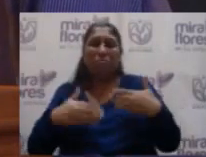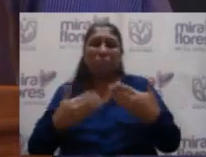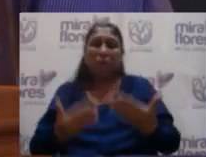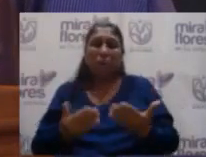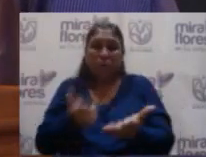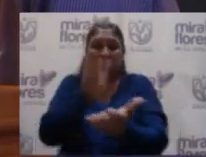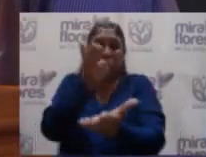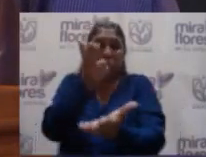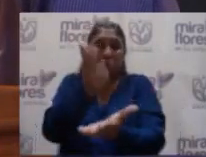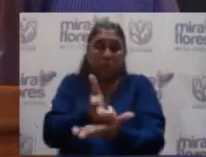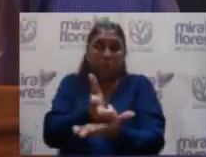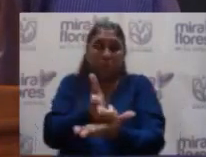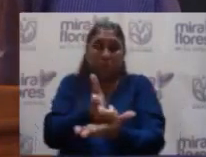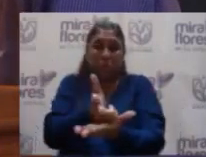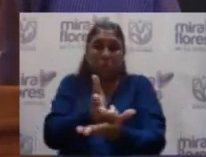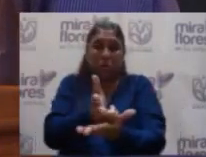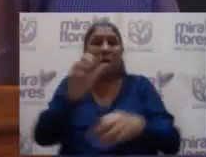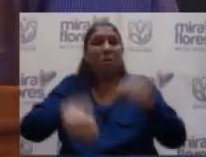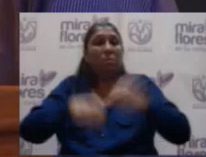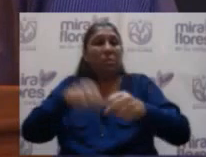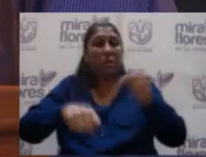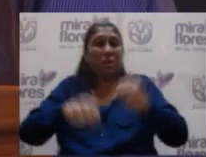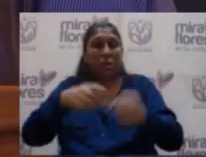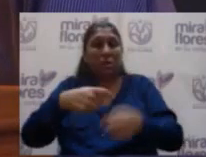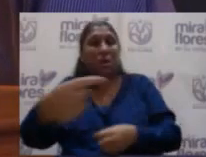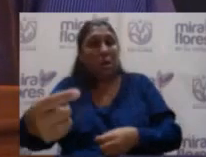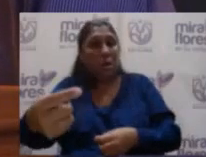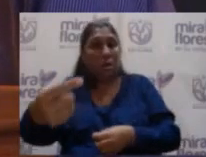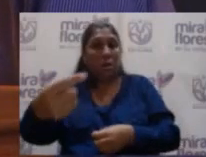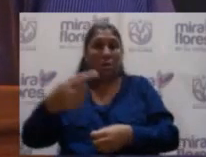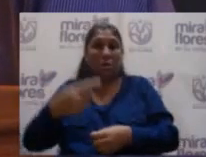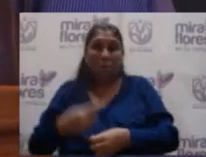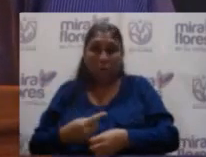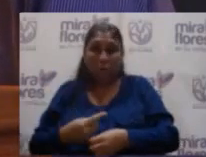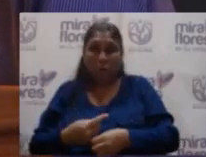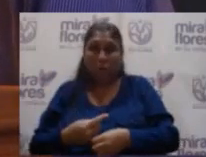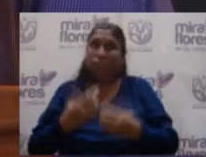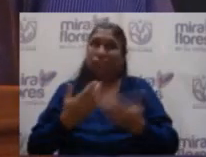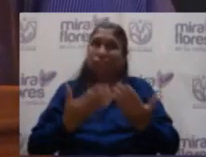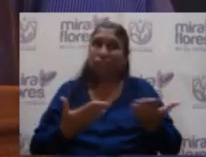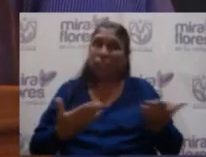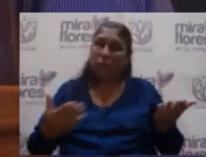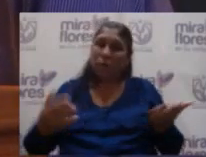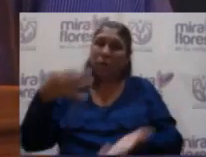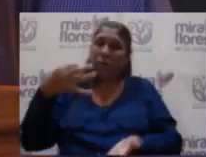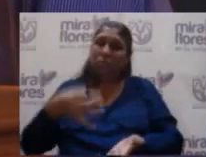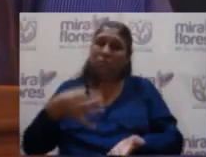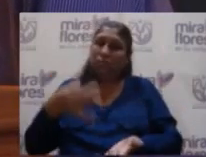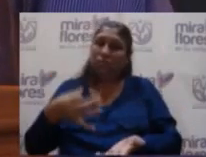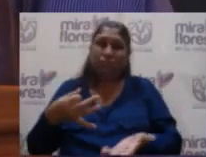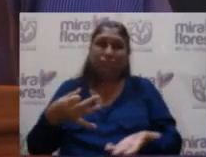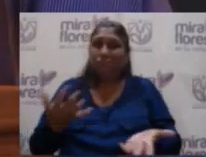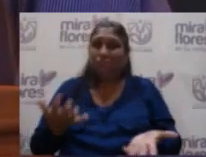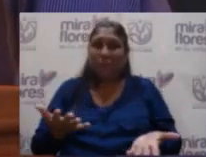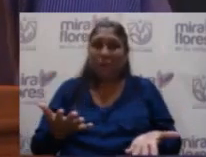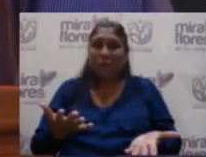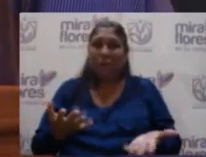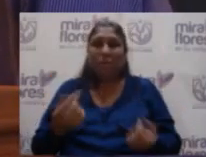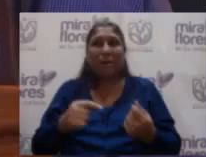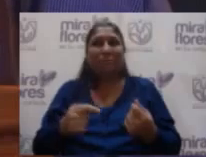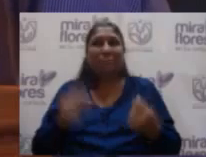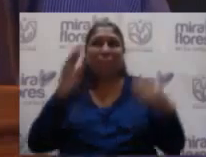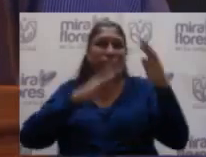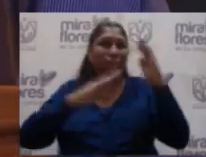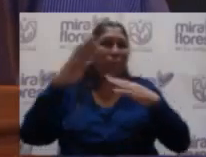para poder estacionar las bicicletas de ida y de vuelta, son cosas que realmente van a mortificar